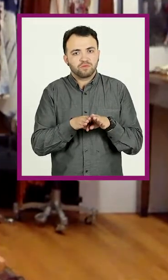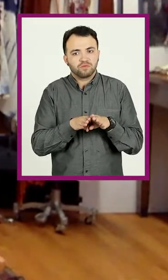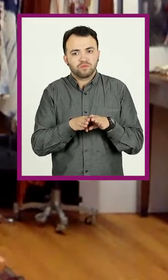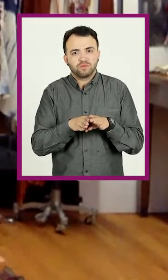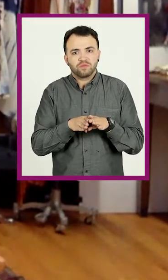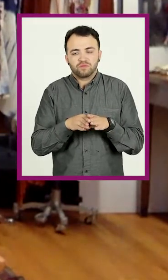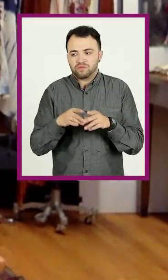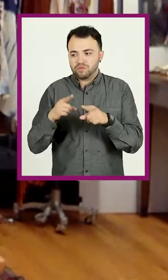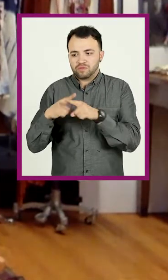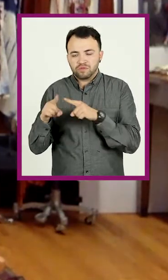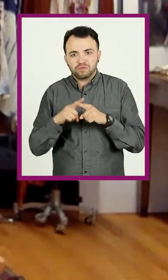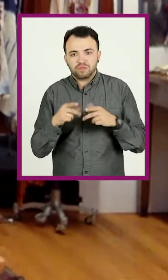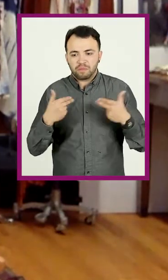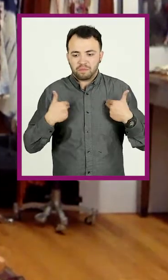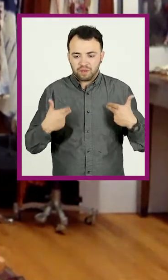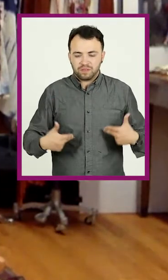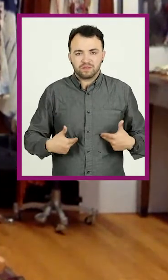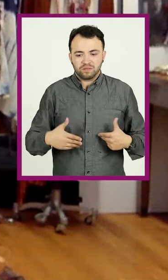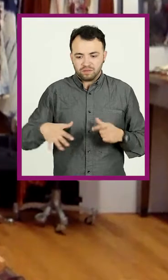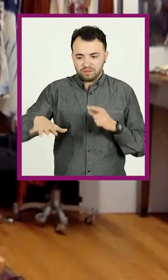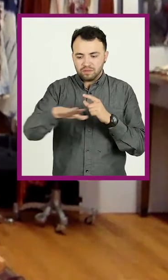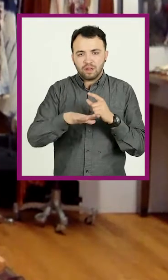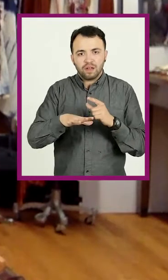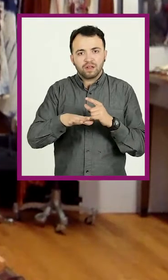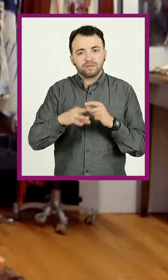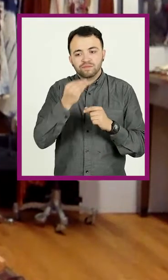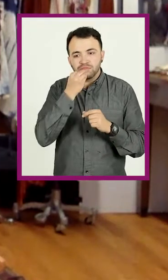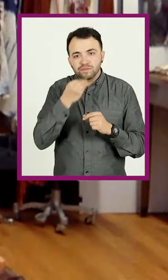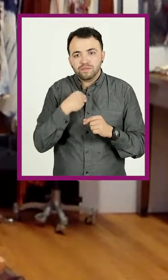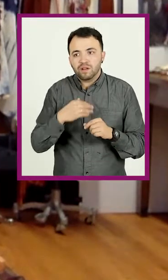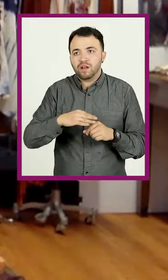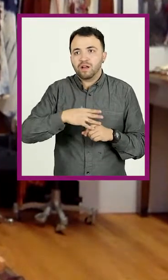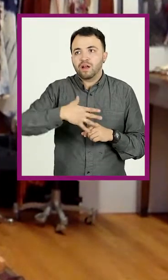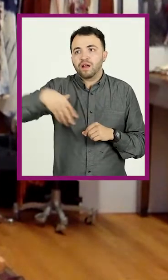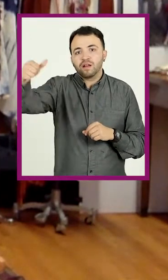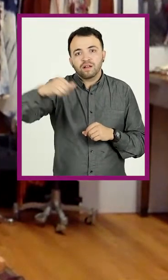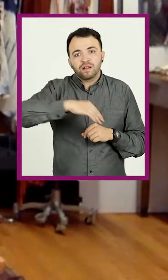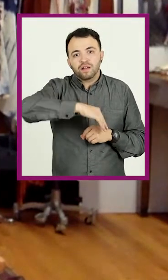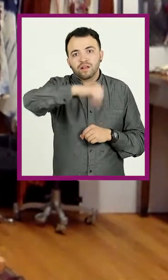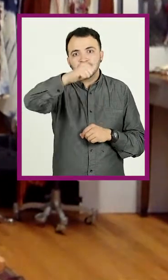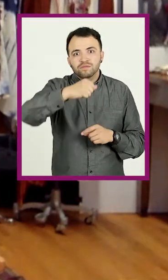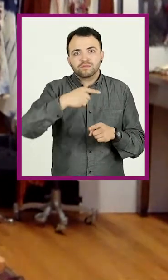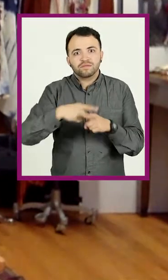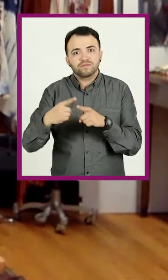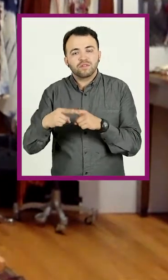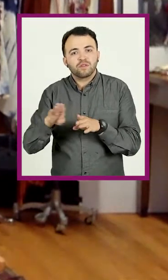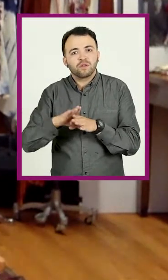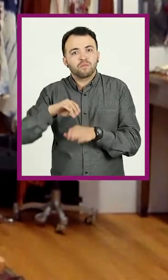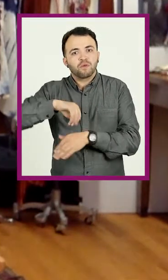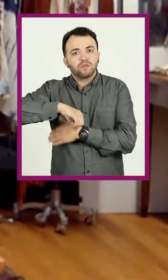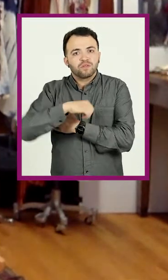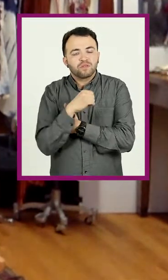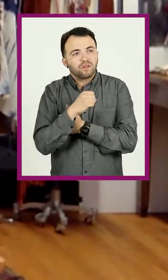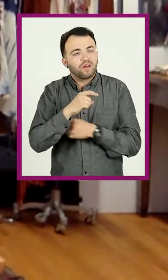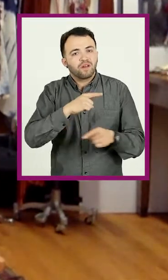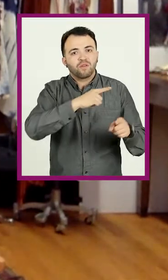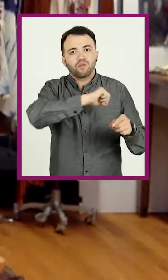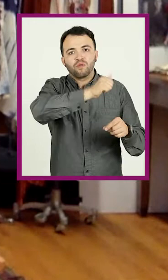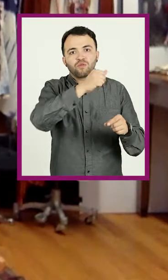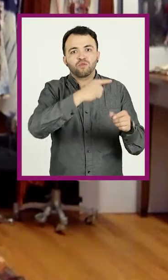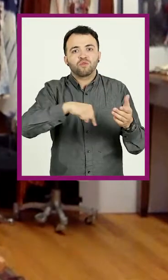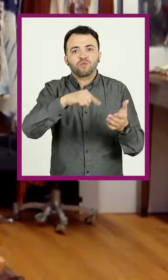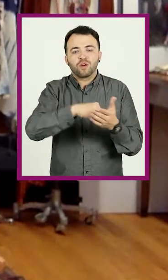comunidades enteras. Estamos viendo un aumento en refugiados climáticos y un